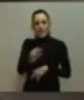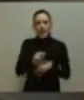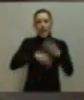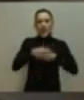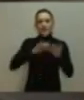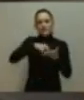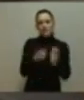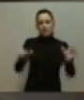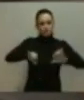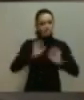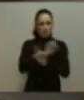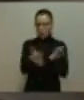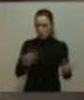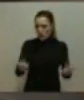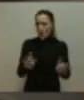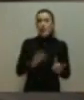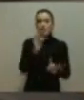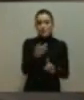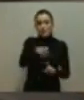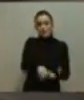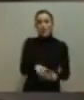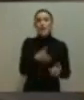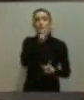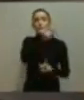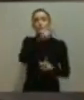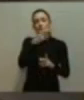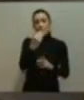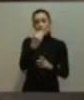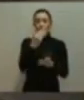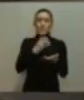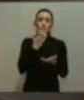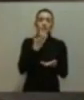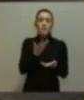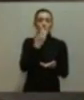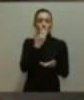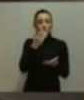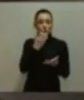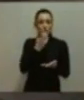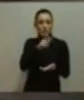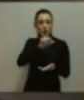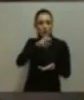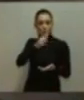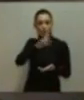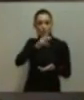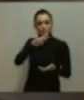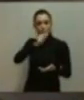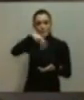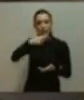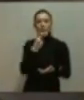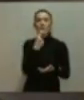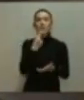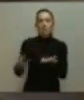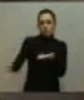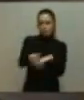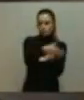este sistema. Y también están aquellos como Liberbank, que anuncian beneficios, un 9,9%, a pesar